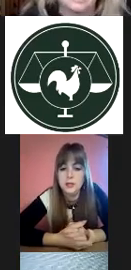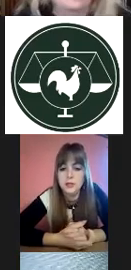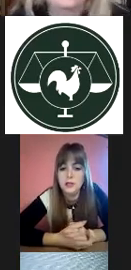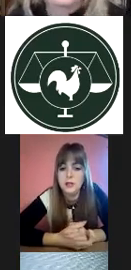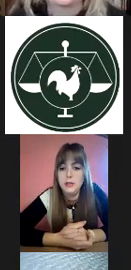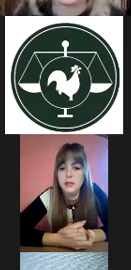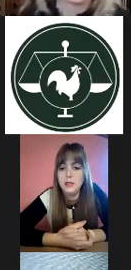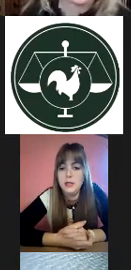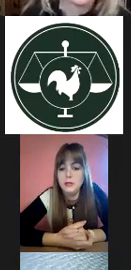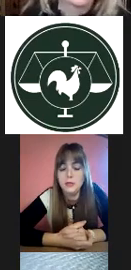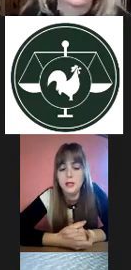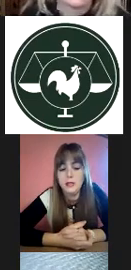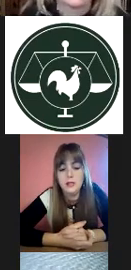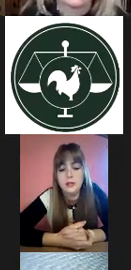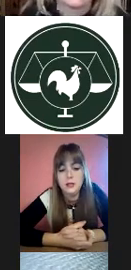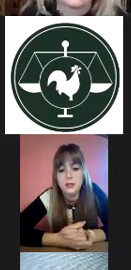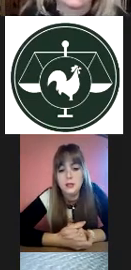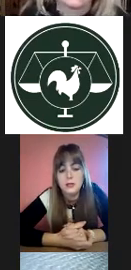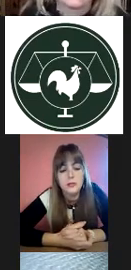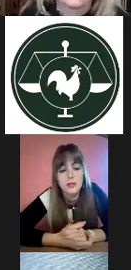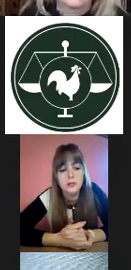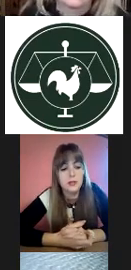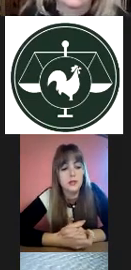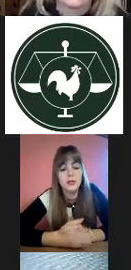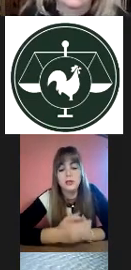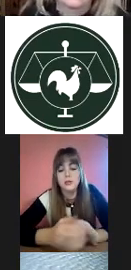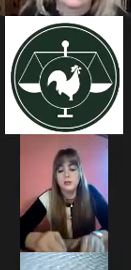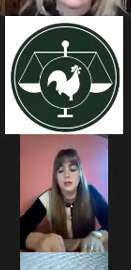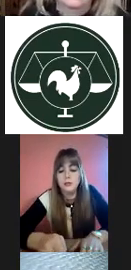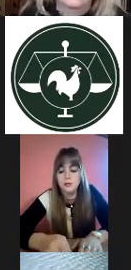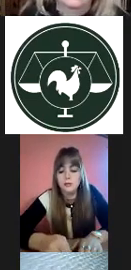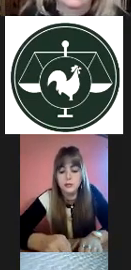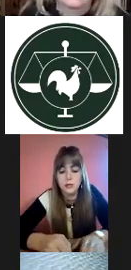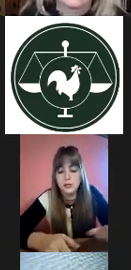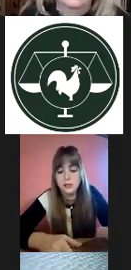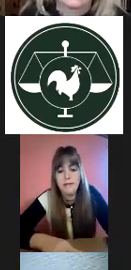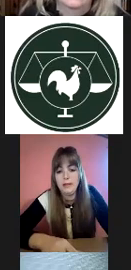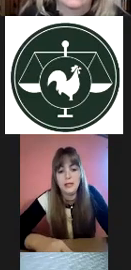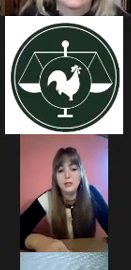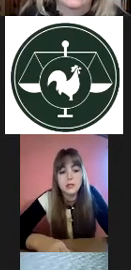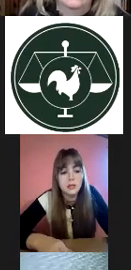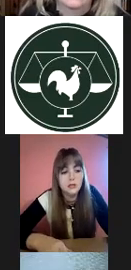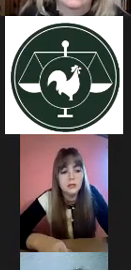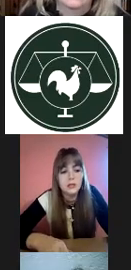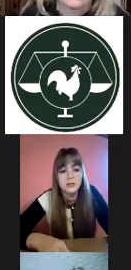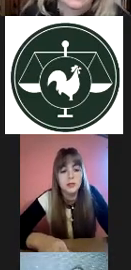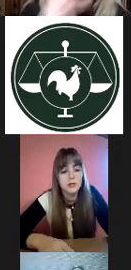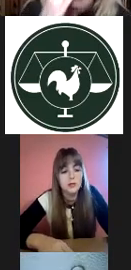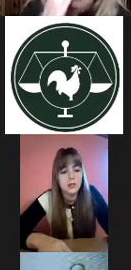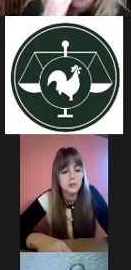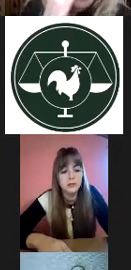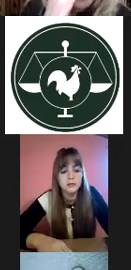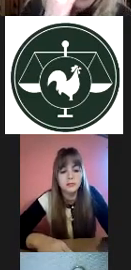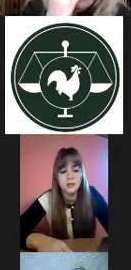No, es terrible, es realmente urgente, sumamente importante. Esto lo tendríamos que haber solucionado hace tantos años, pero